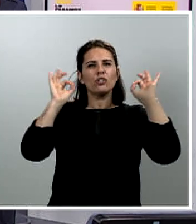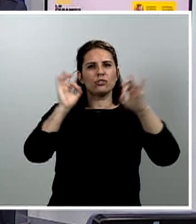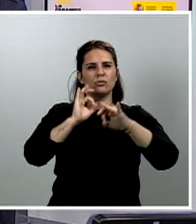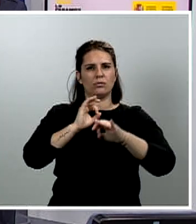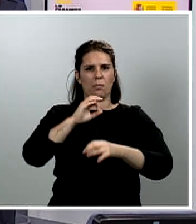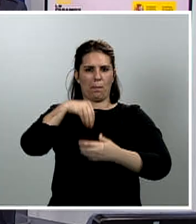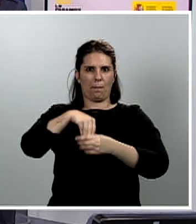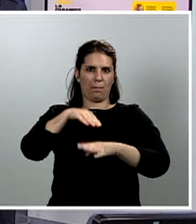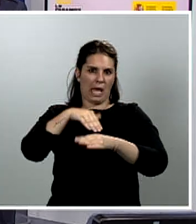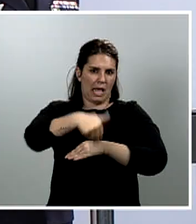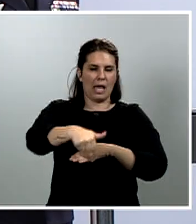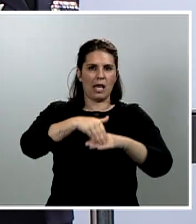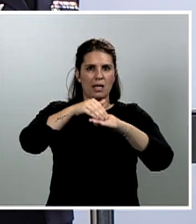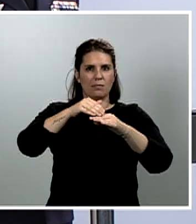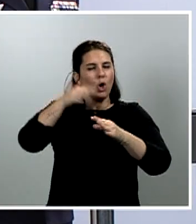desescalada?